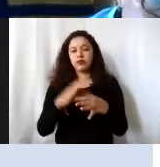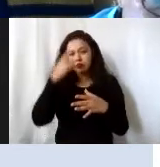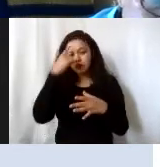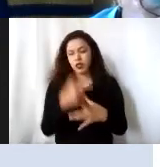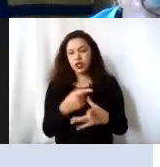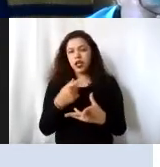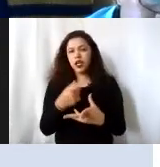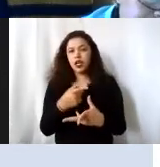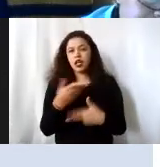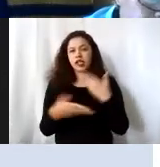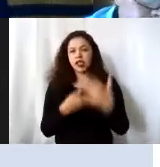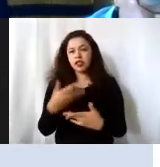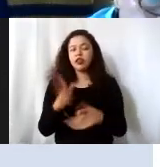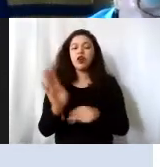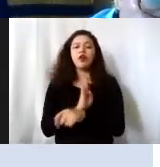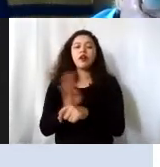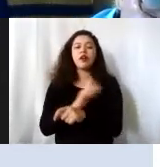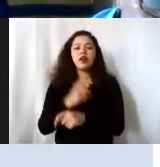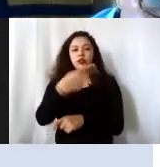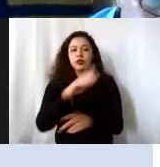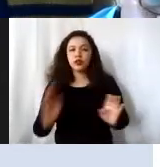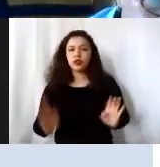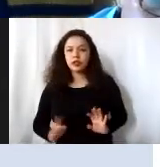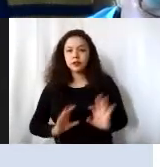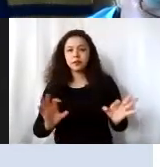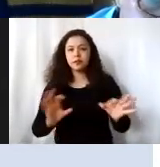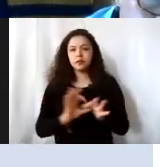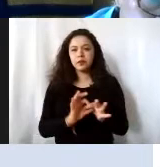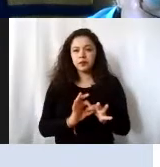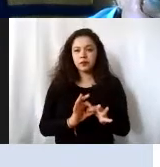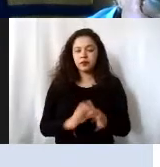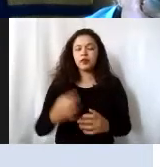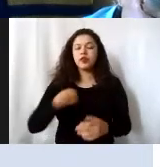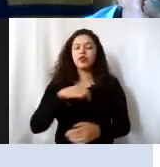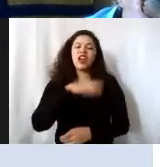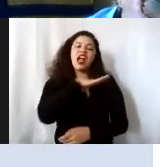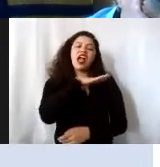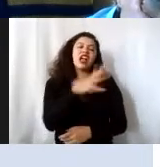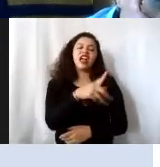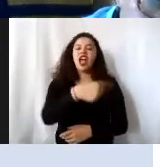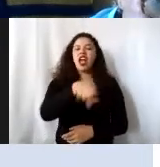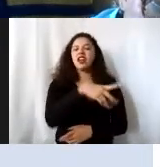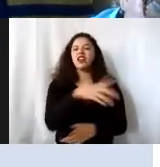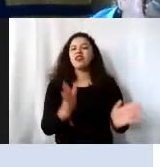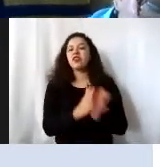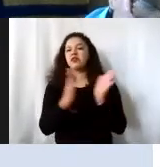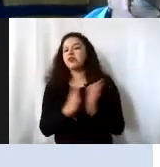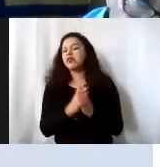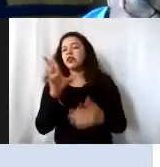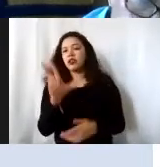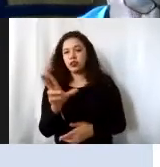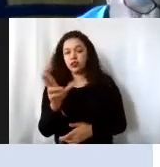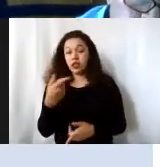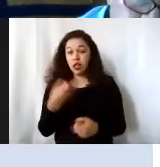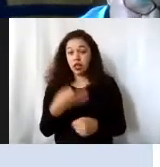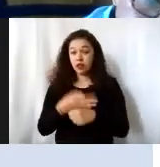un servicio o un beneficio. No podemos generalizar, incluso las participaciones que hemos tenido ahorita de los